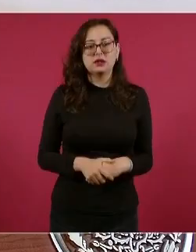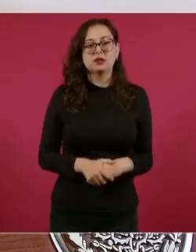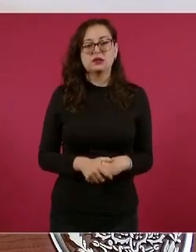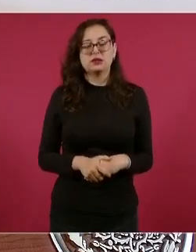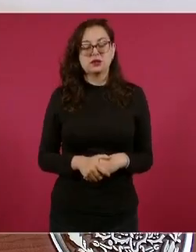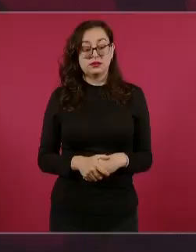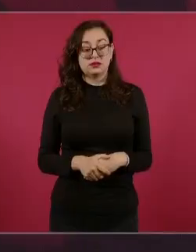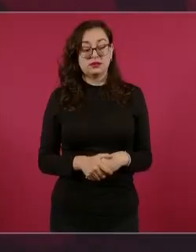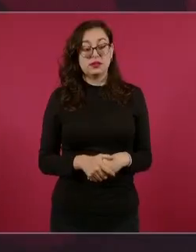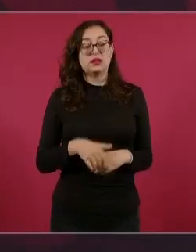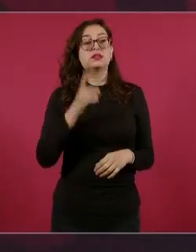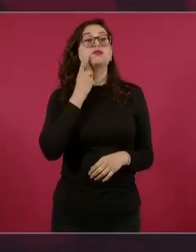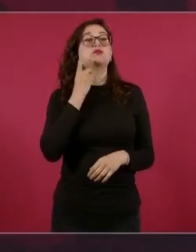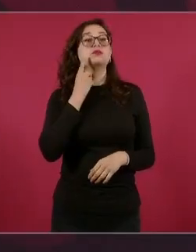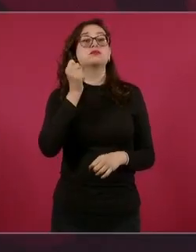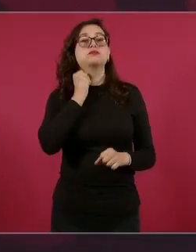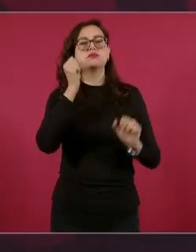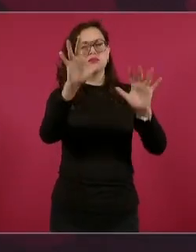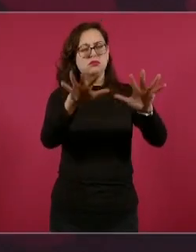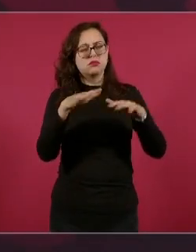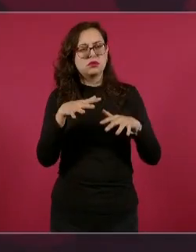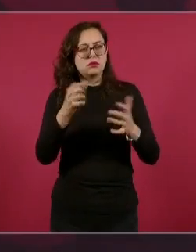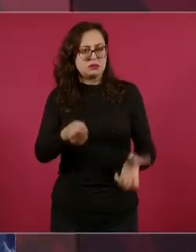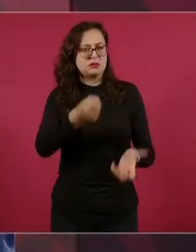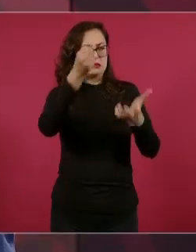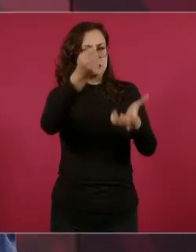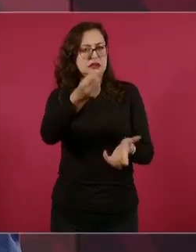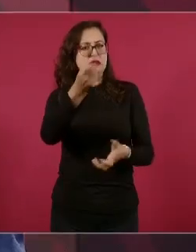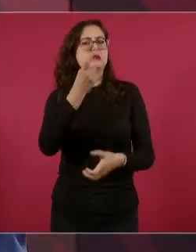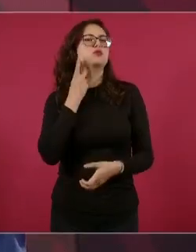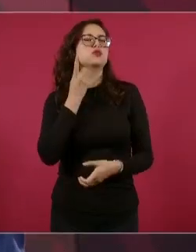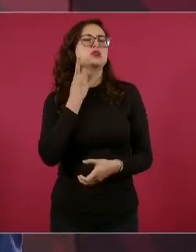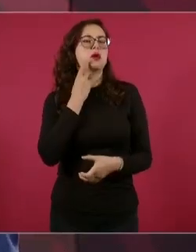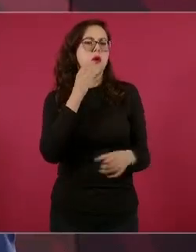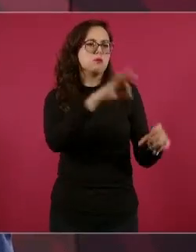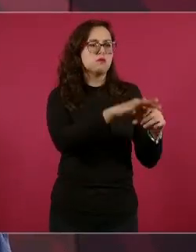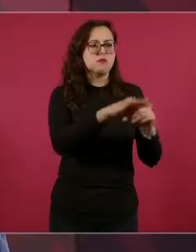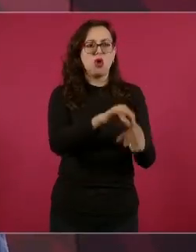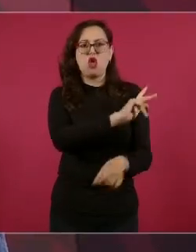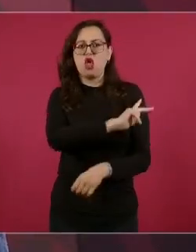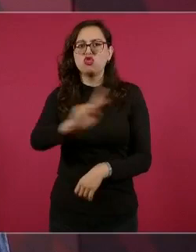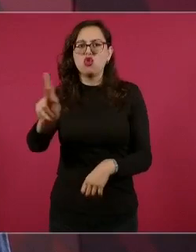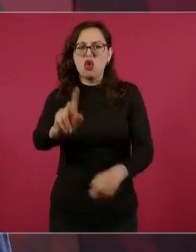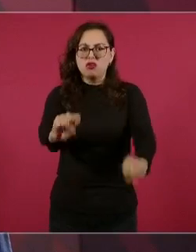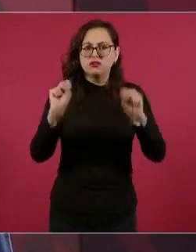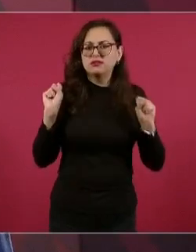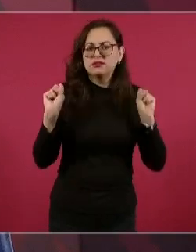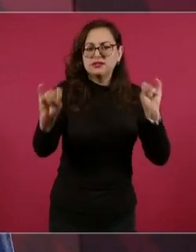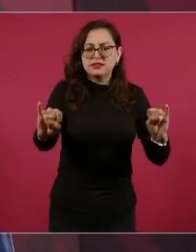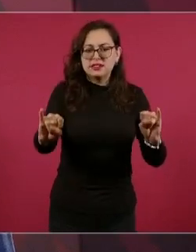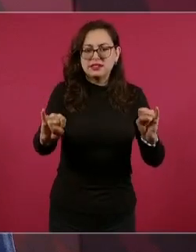el presupuesto público se aprobó por unanimidad.